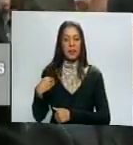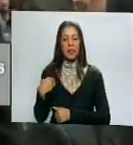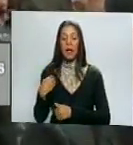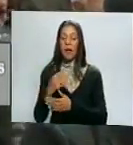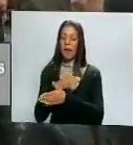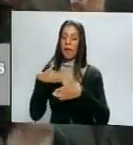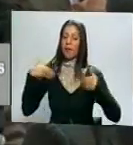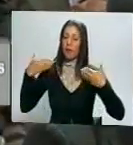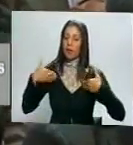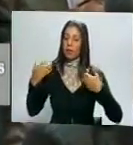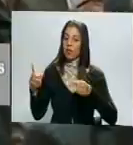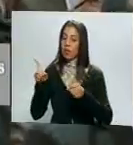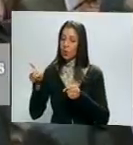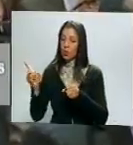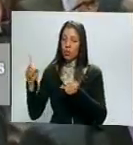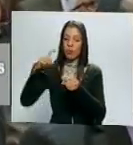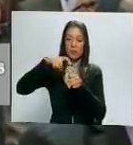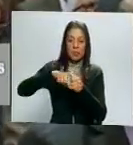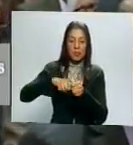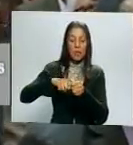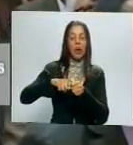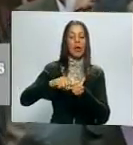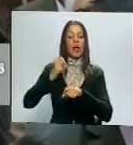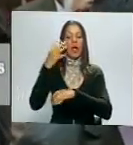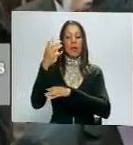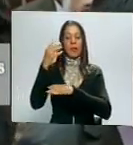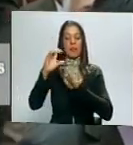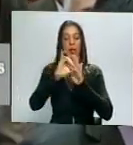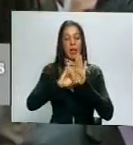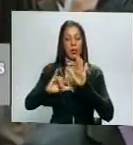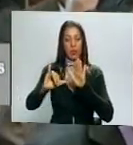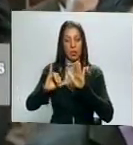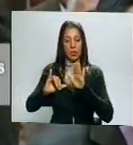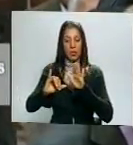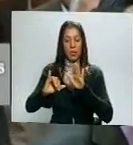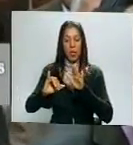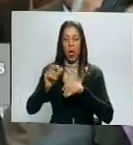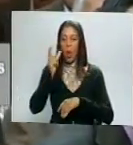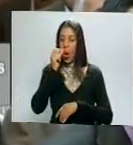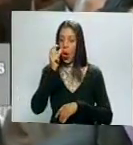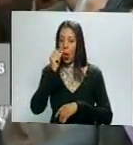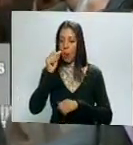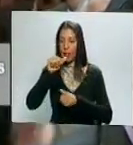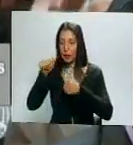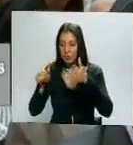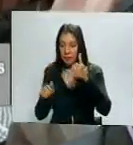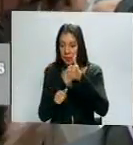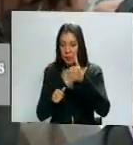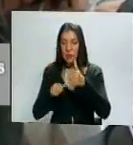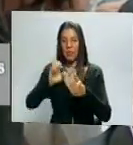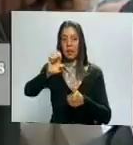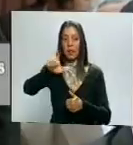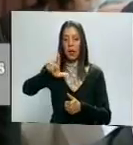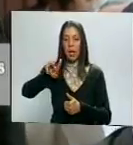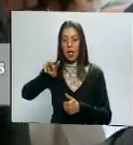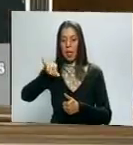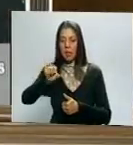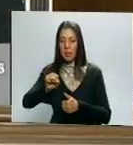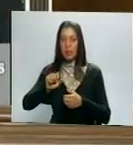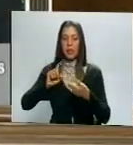a la directiva de esta Asamblea Nacional Constituyente, ciudadano segundo vicepresidente,